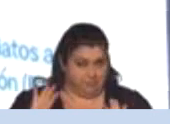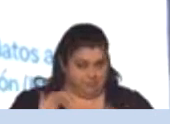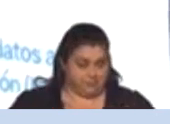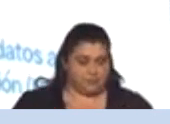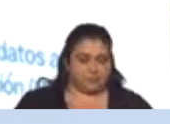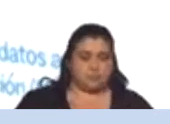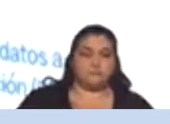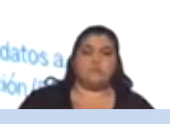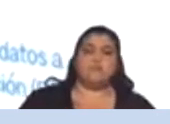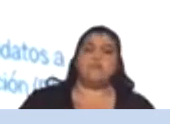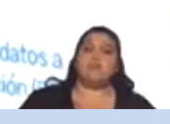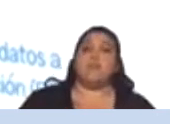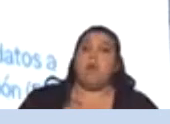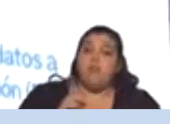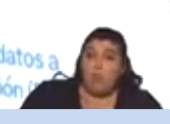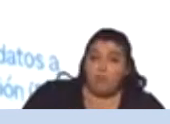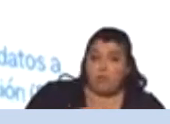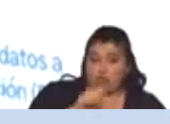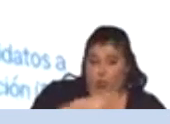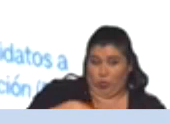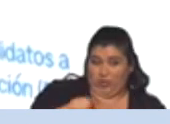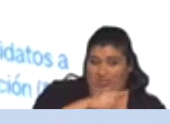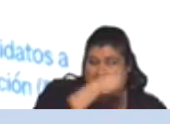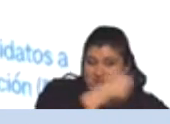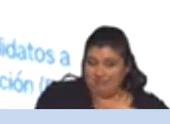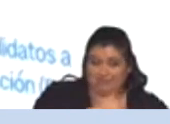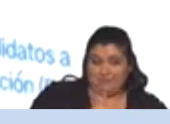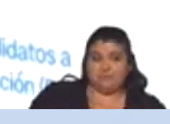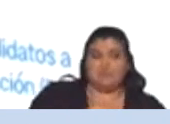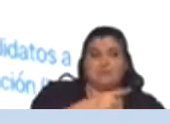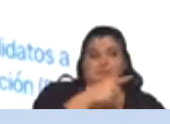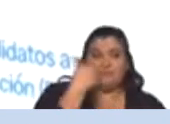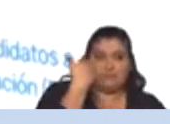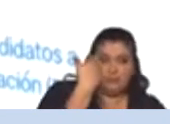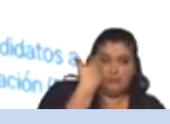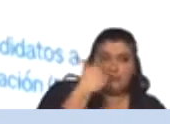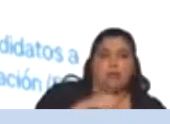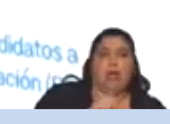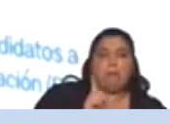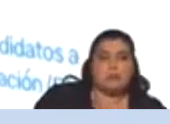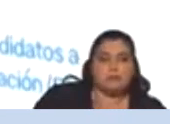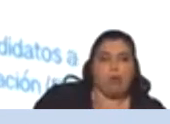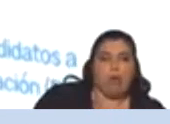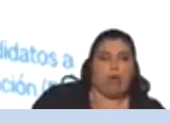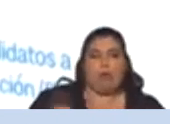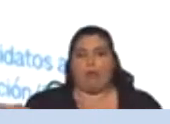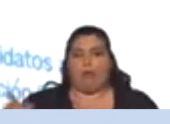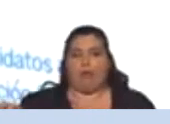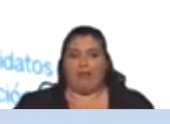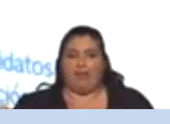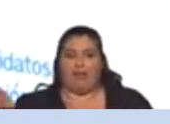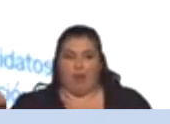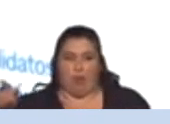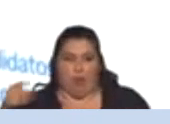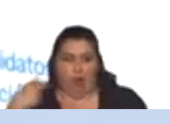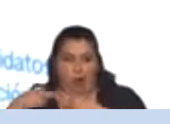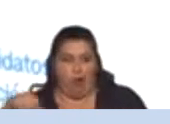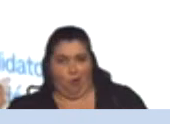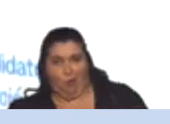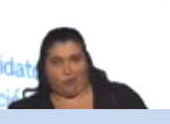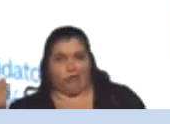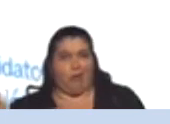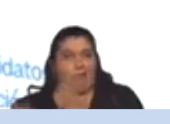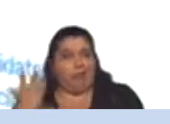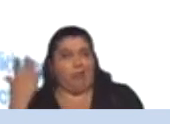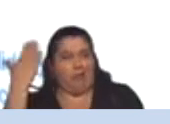que ustedes estén aquí mi ley está organizando un contra coloquio en un restaurante de aquí algo que parece como un desafío no Bueno